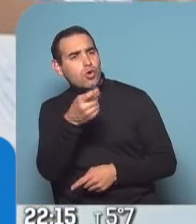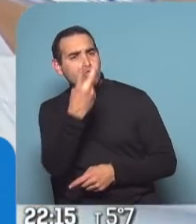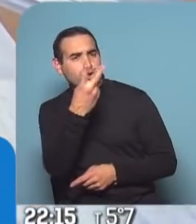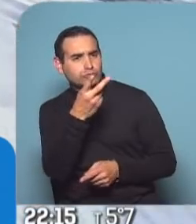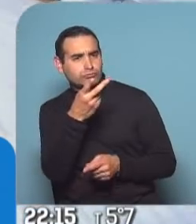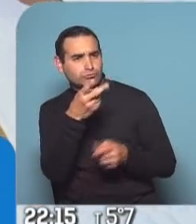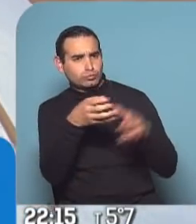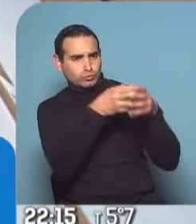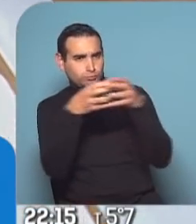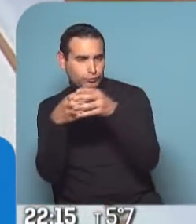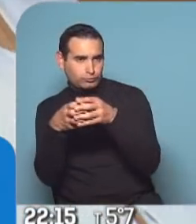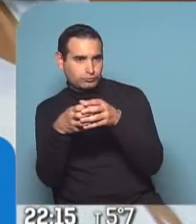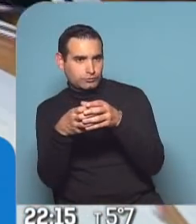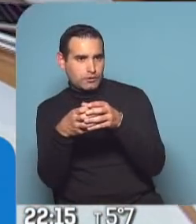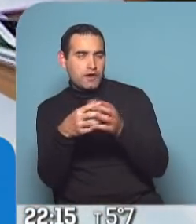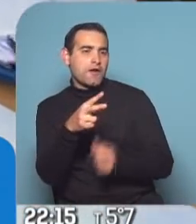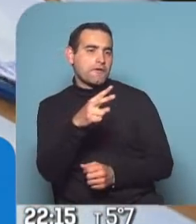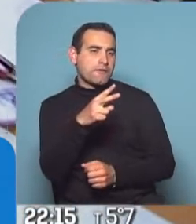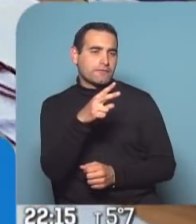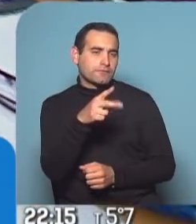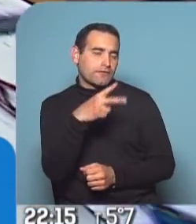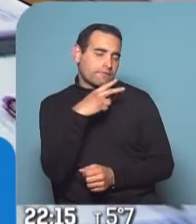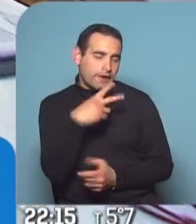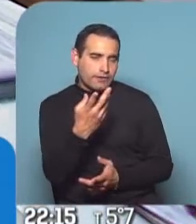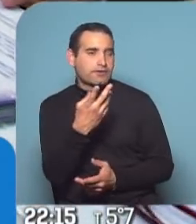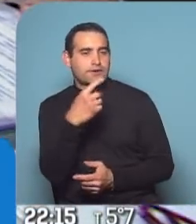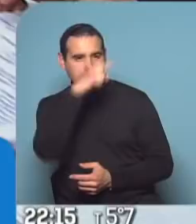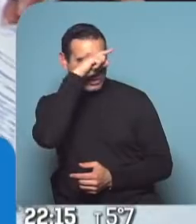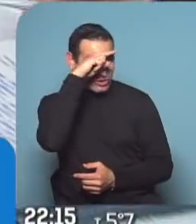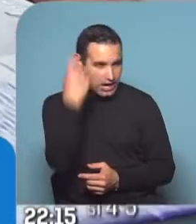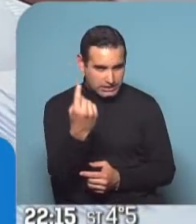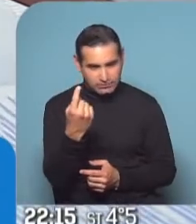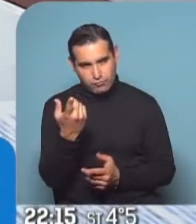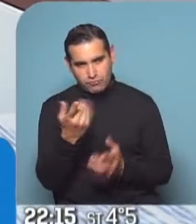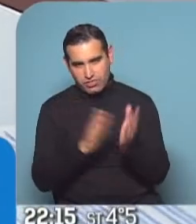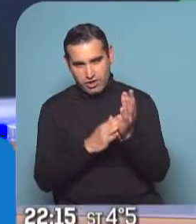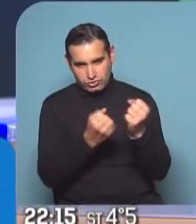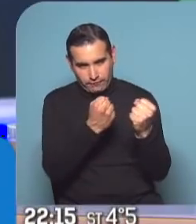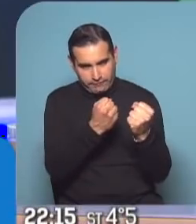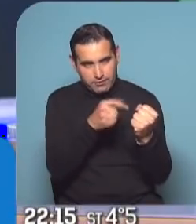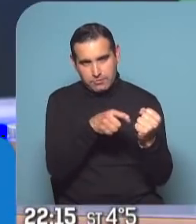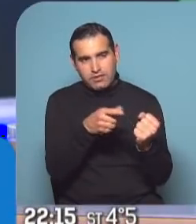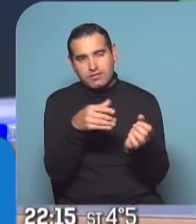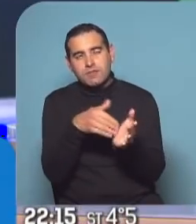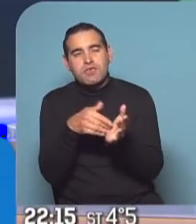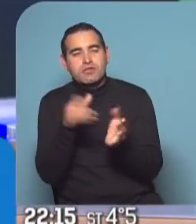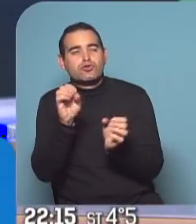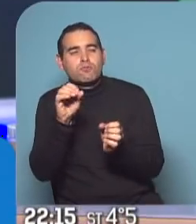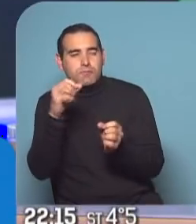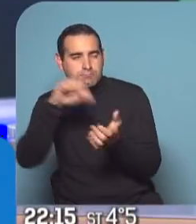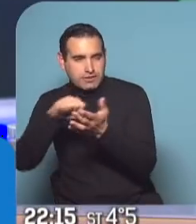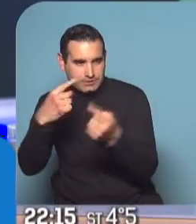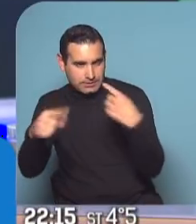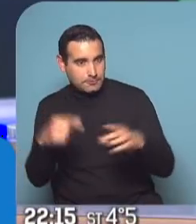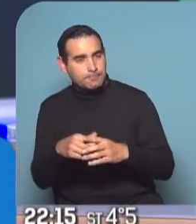ascenso que están ahora en Europa, que son los verdes y los nacionalismos o las extremas derechas, según cómo se los llame y según cada país. ¿Qué posibilidades